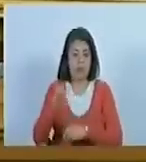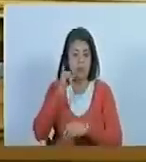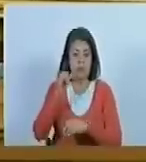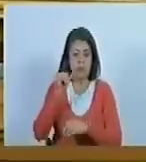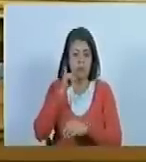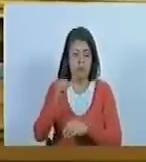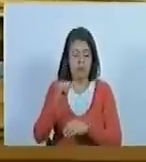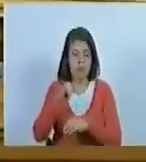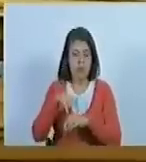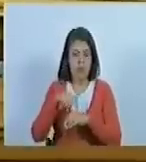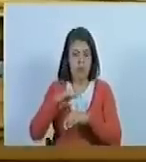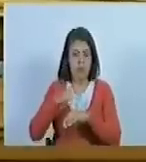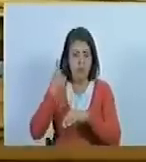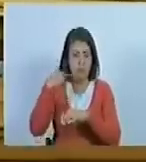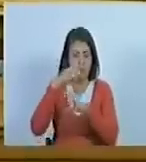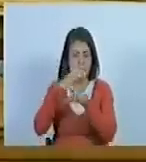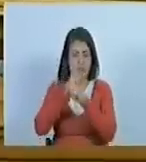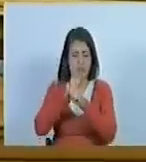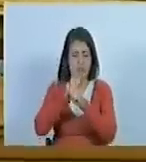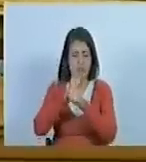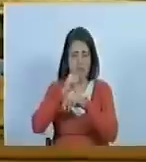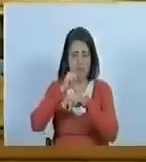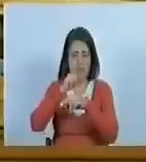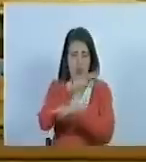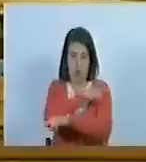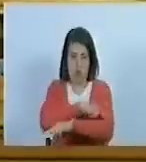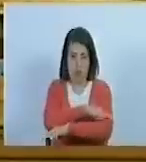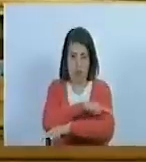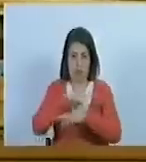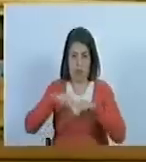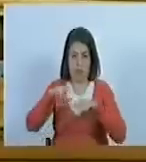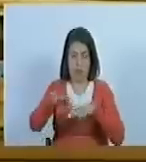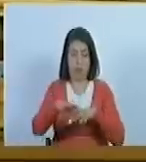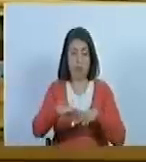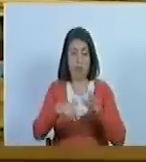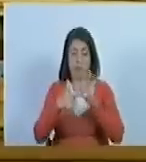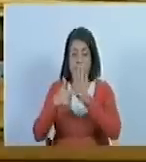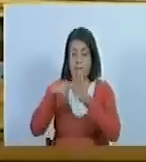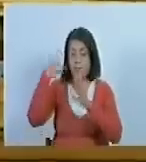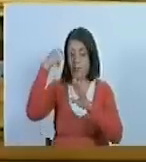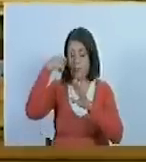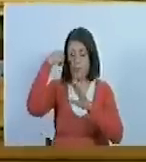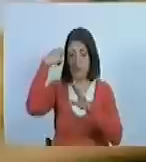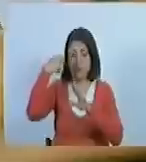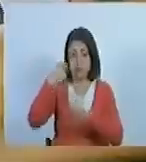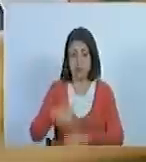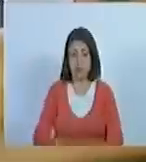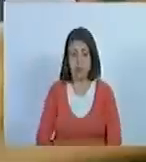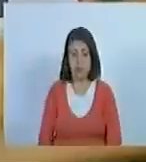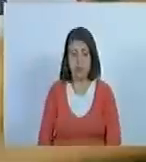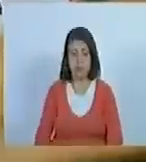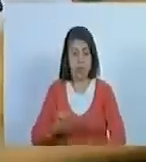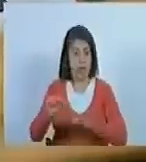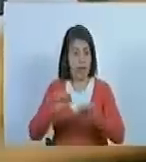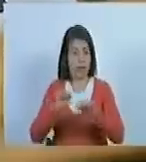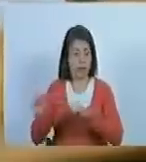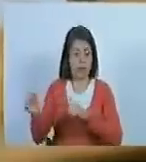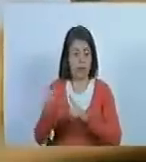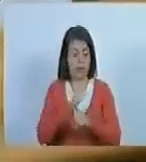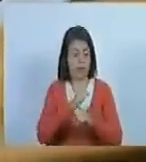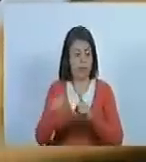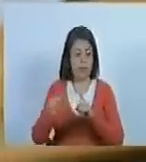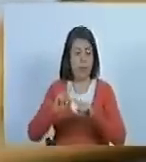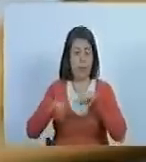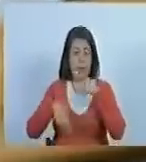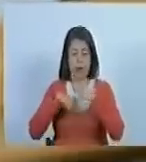que esto ocurrió anoche en el JM Los Ríos, y el video donde hubo muestra de acciones violentas.